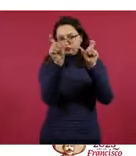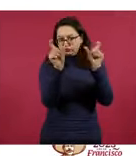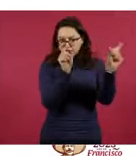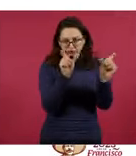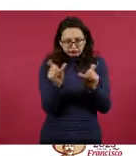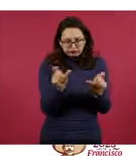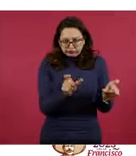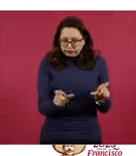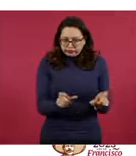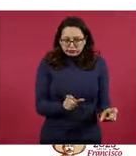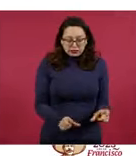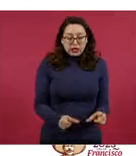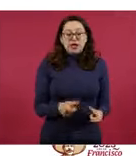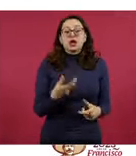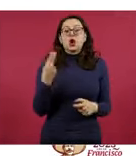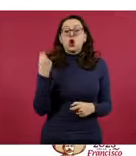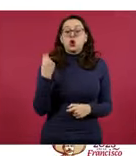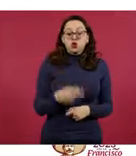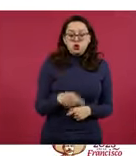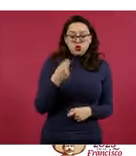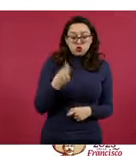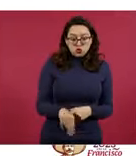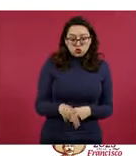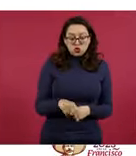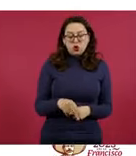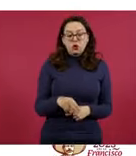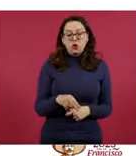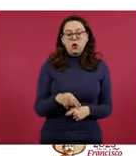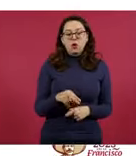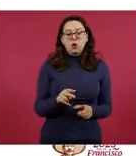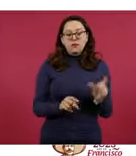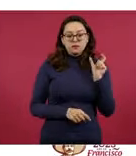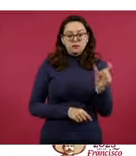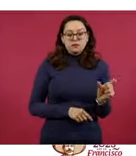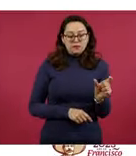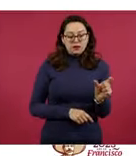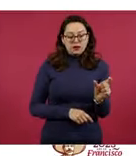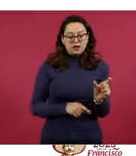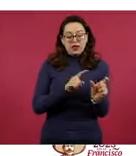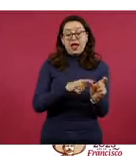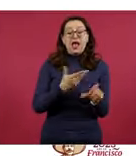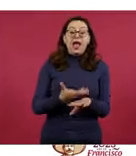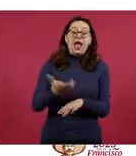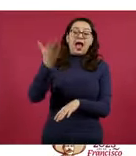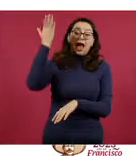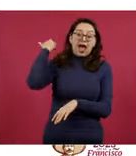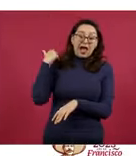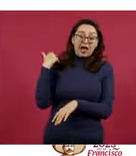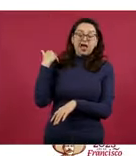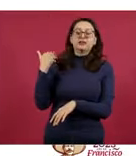el doctor, el nombre genérico del medicamento, porque era muy común en la etapa del Seguro Popular y de